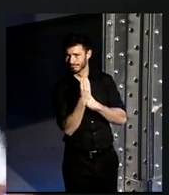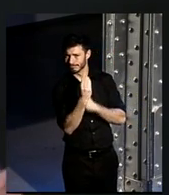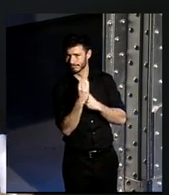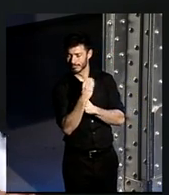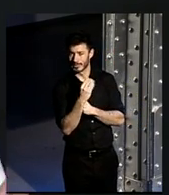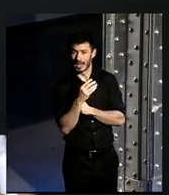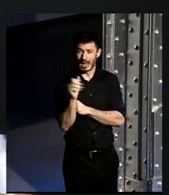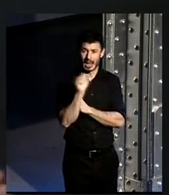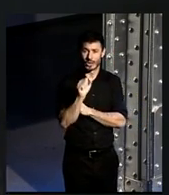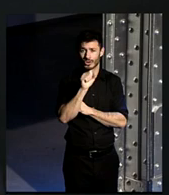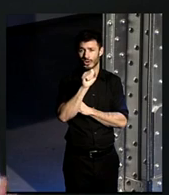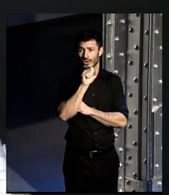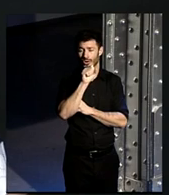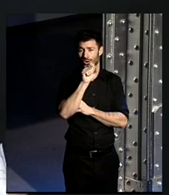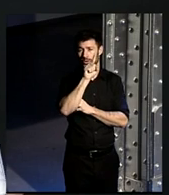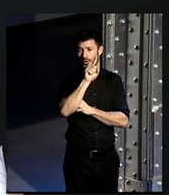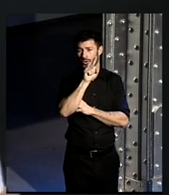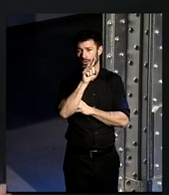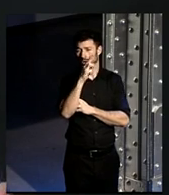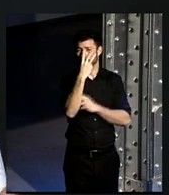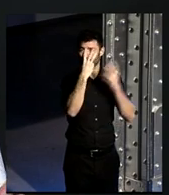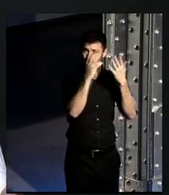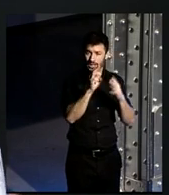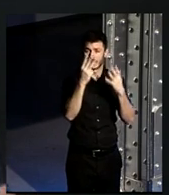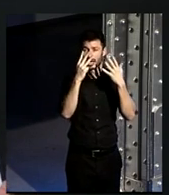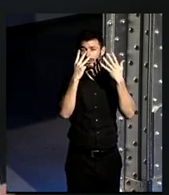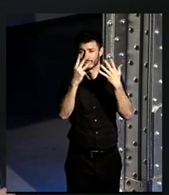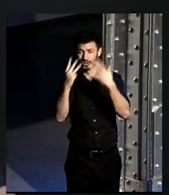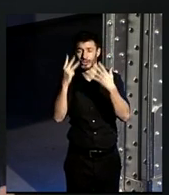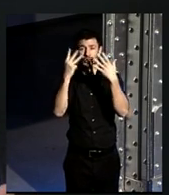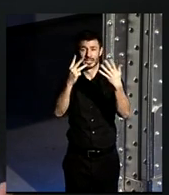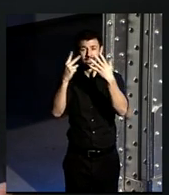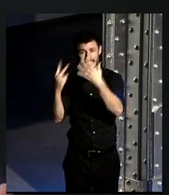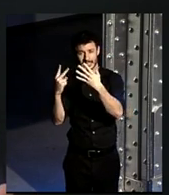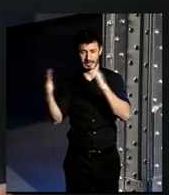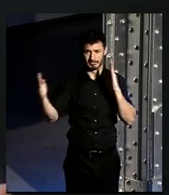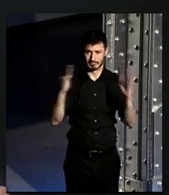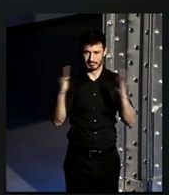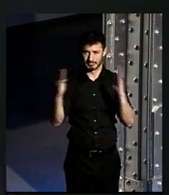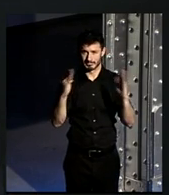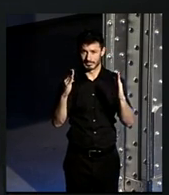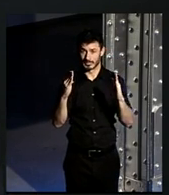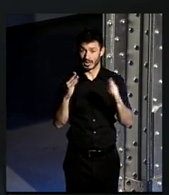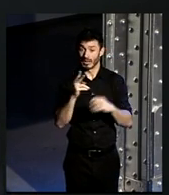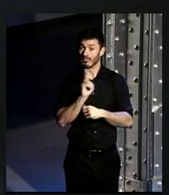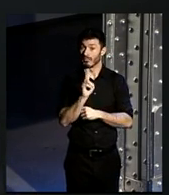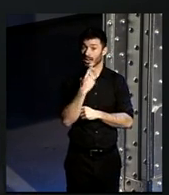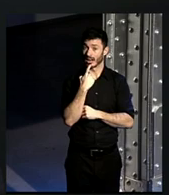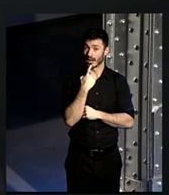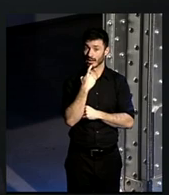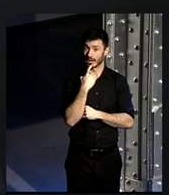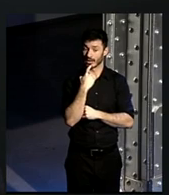Hacia los años 80, 88, 87, Verne, dado que una